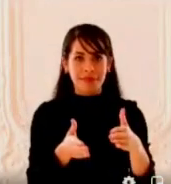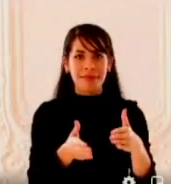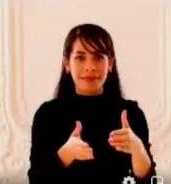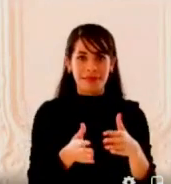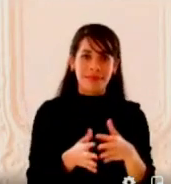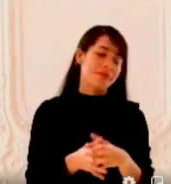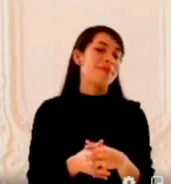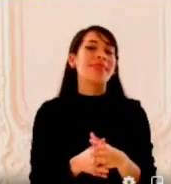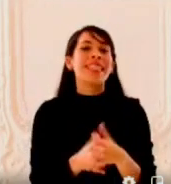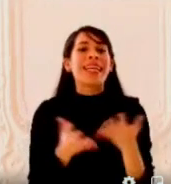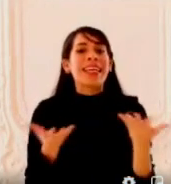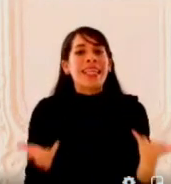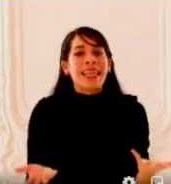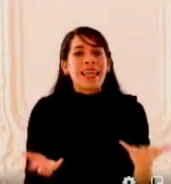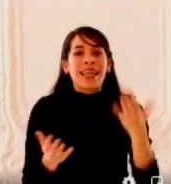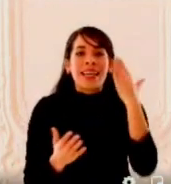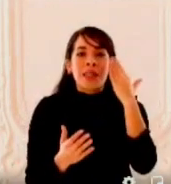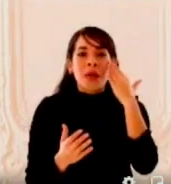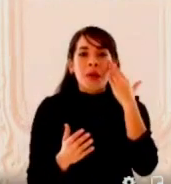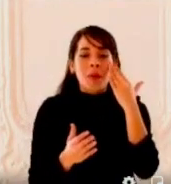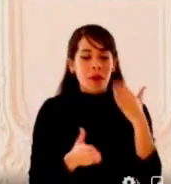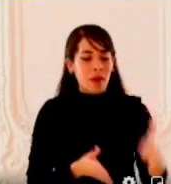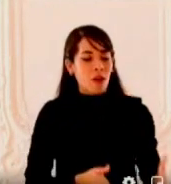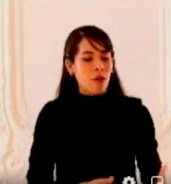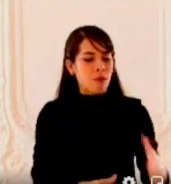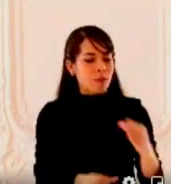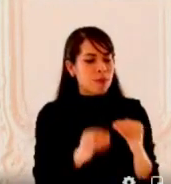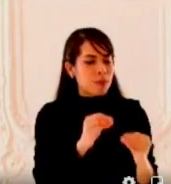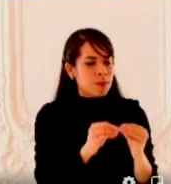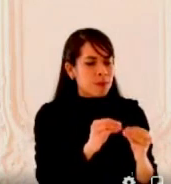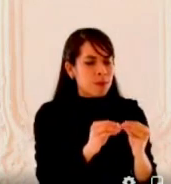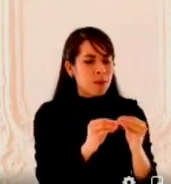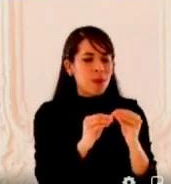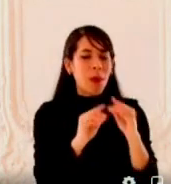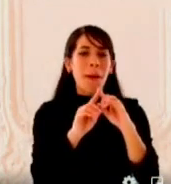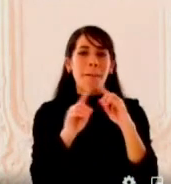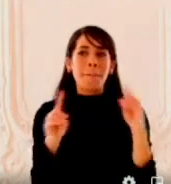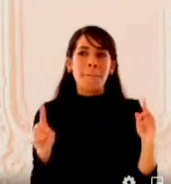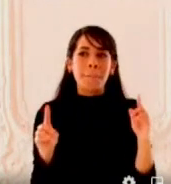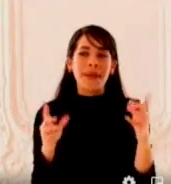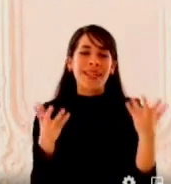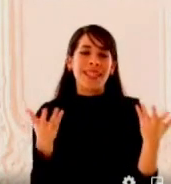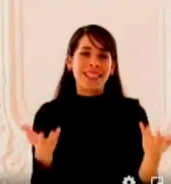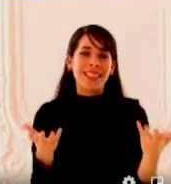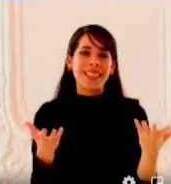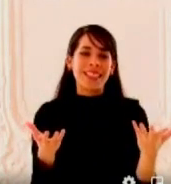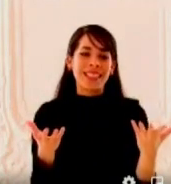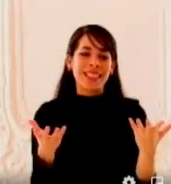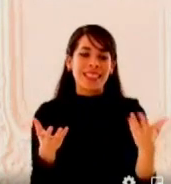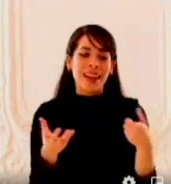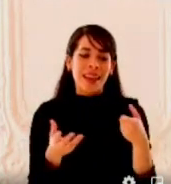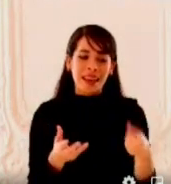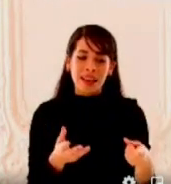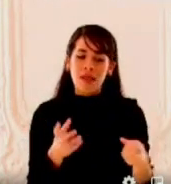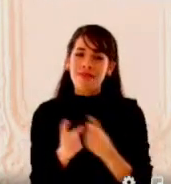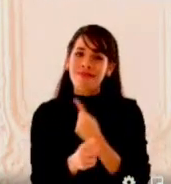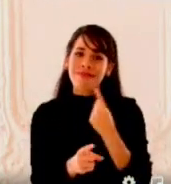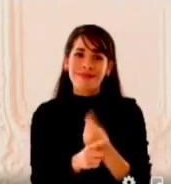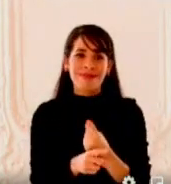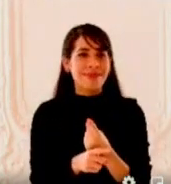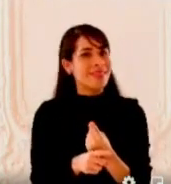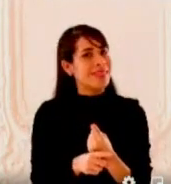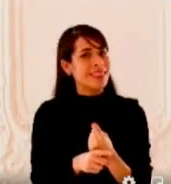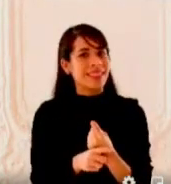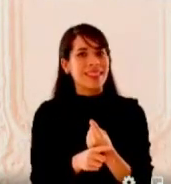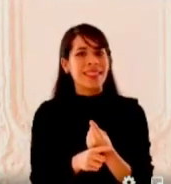y lamentablemente las construimos, pero entonces la vida útil de nuestras carreteras no es la que debería ser. Así que el